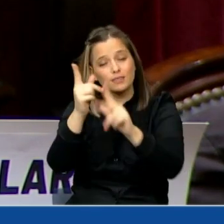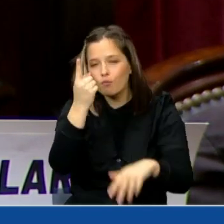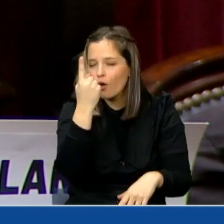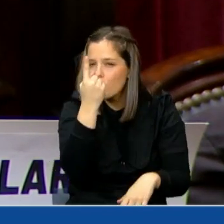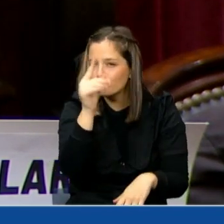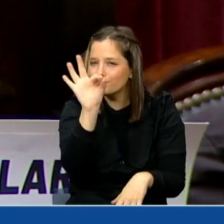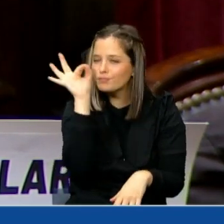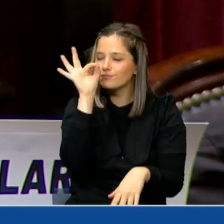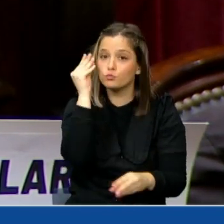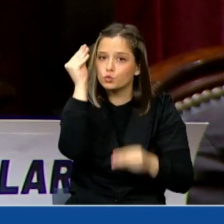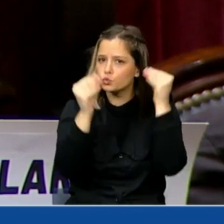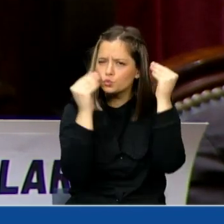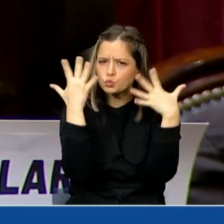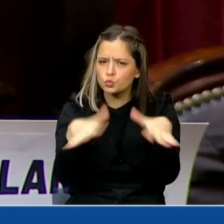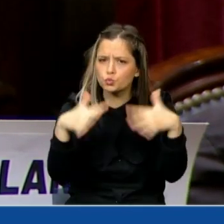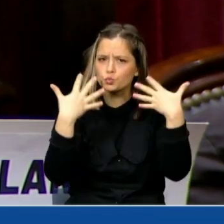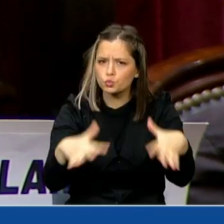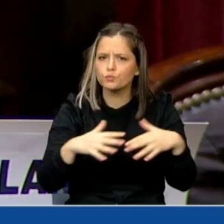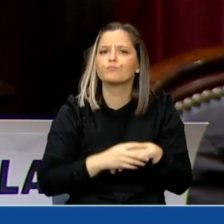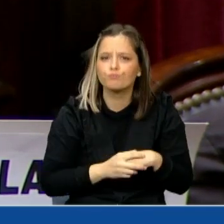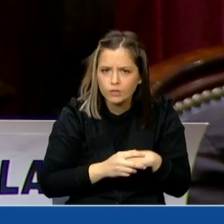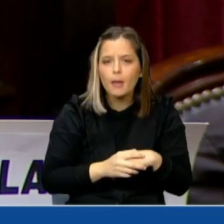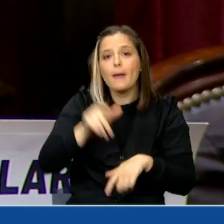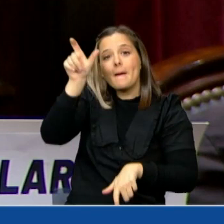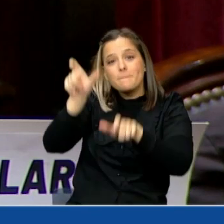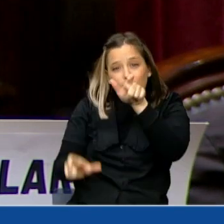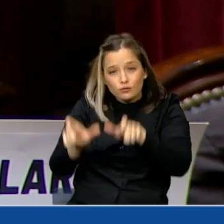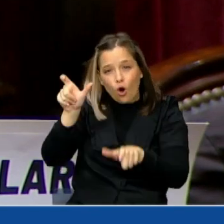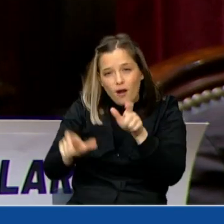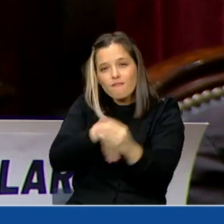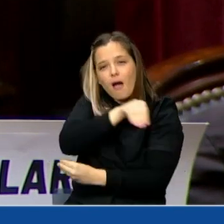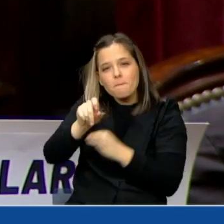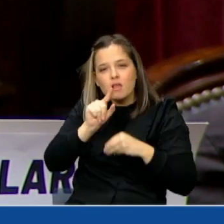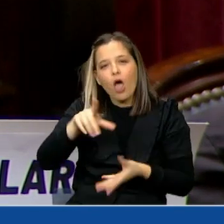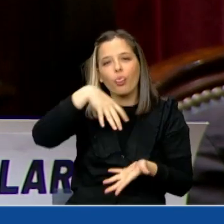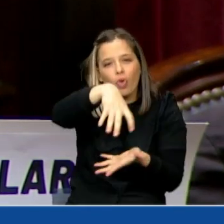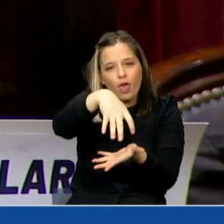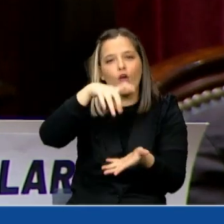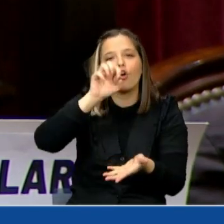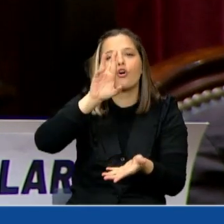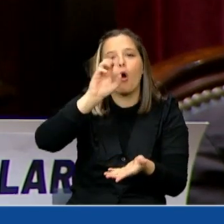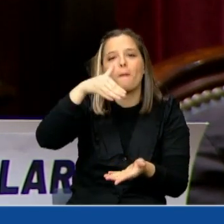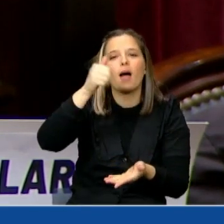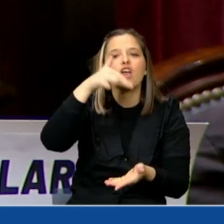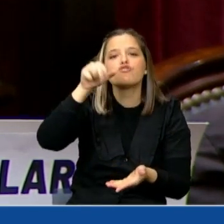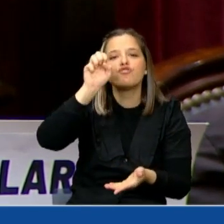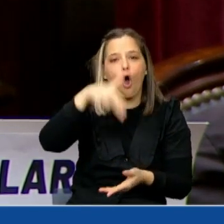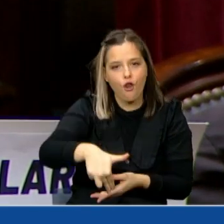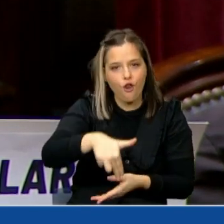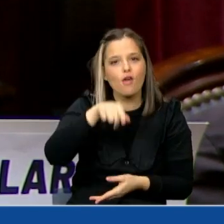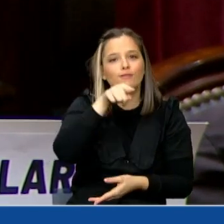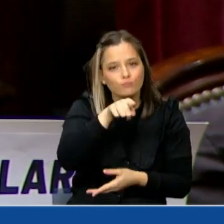preocupación de los familiares de Cromañón. Aquí votamos una ley y no